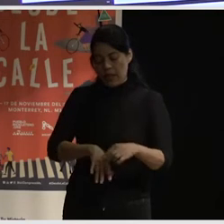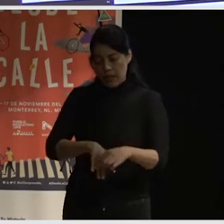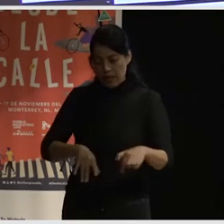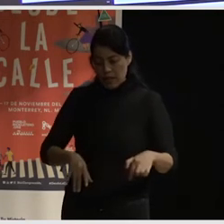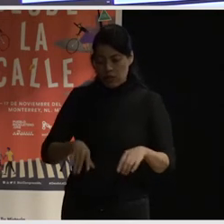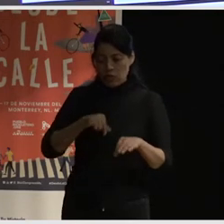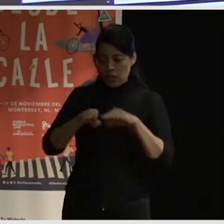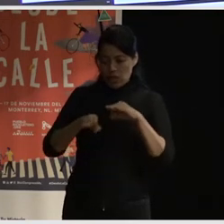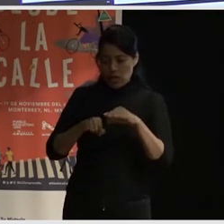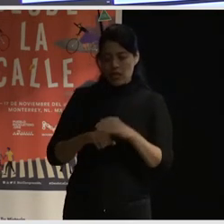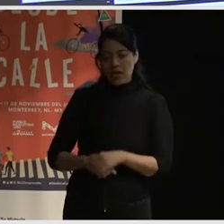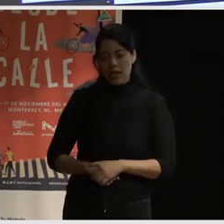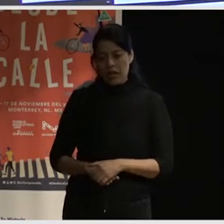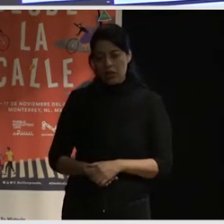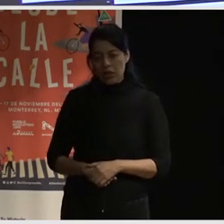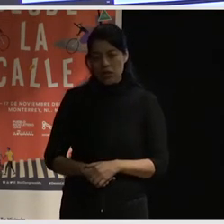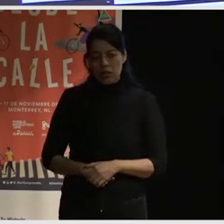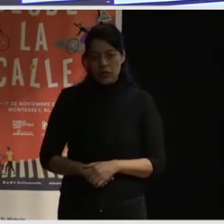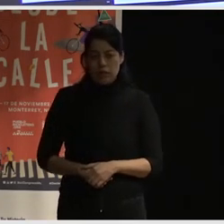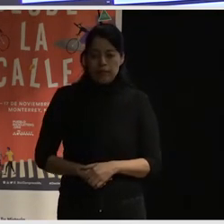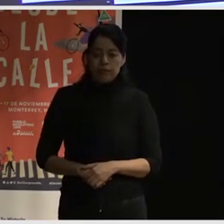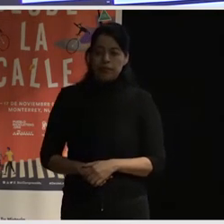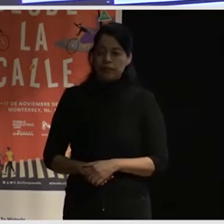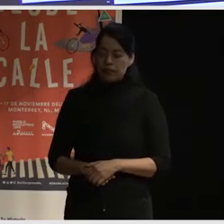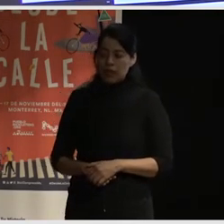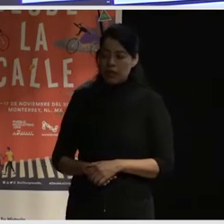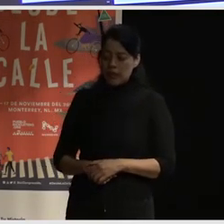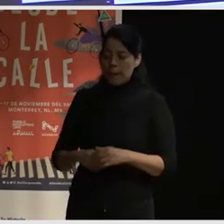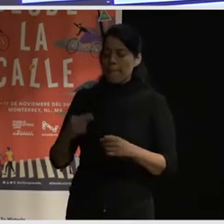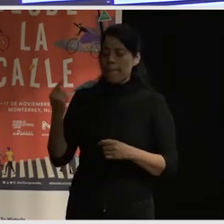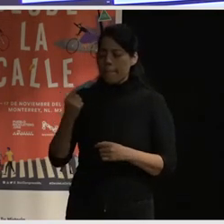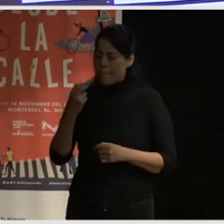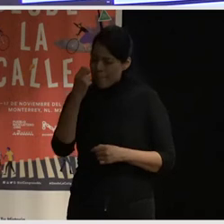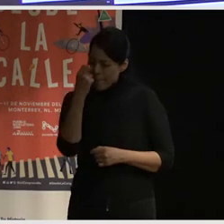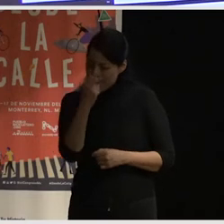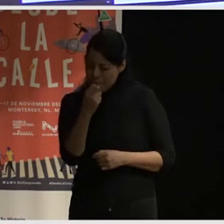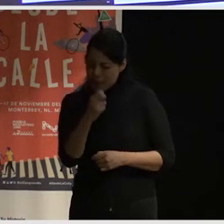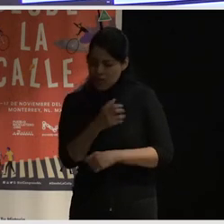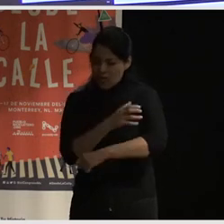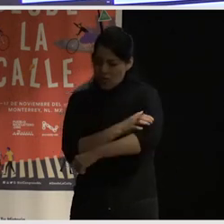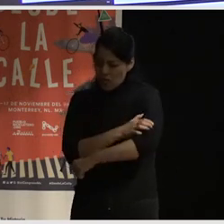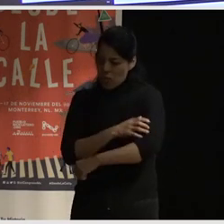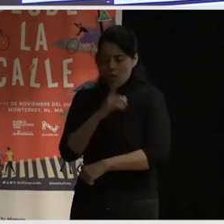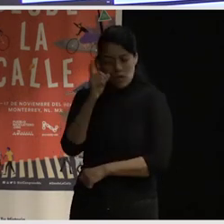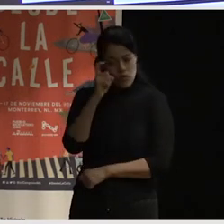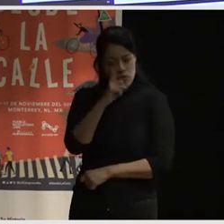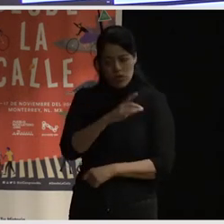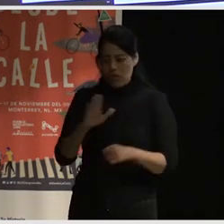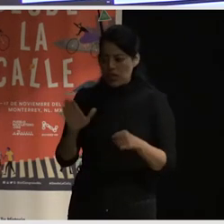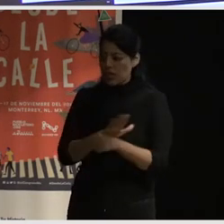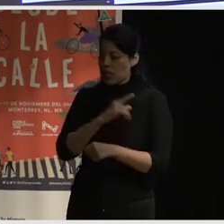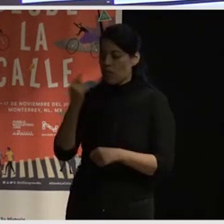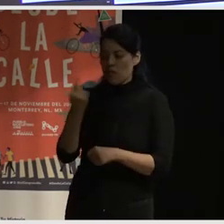que atacar desde los sectores digamos globales de poder que eso eso eso es lo más difícil porque tenemos la